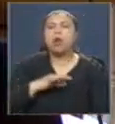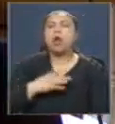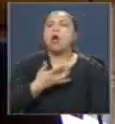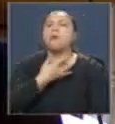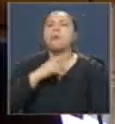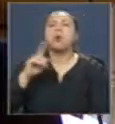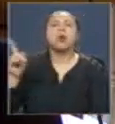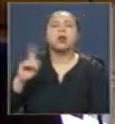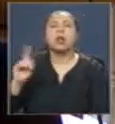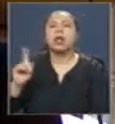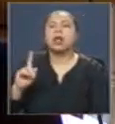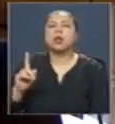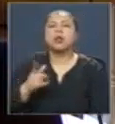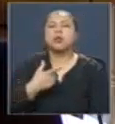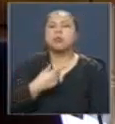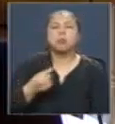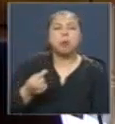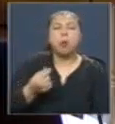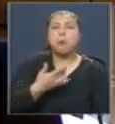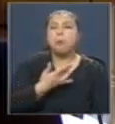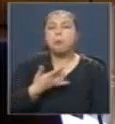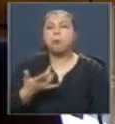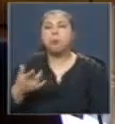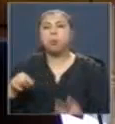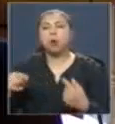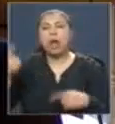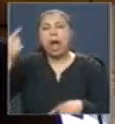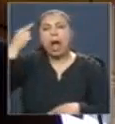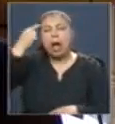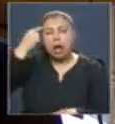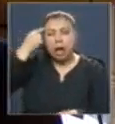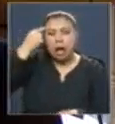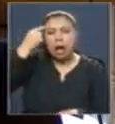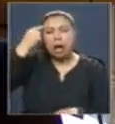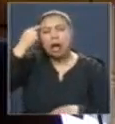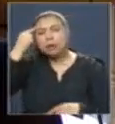atreven, porque pende sobre sus cabezas.